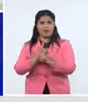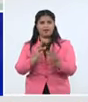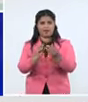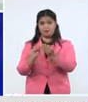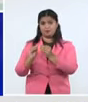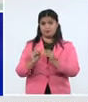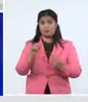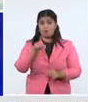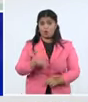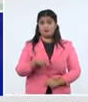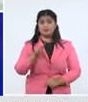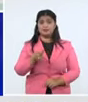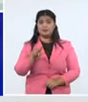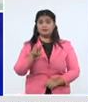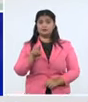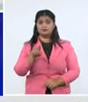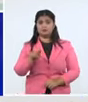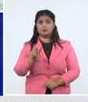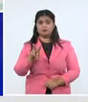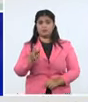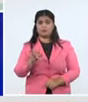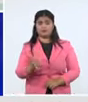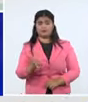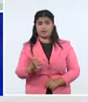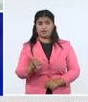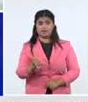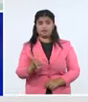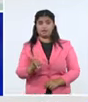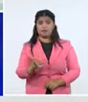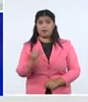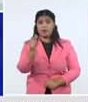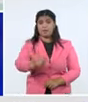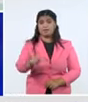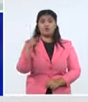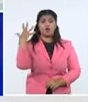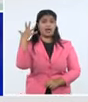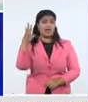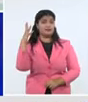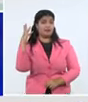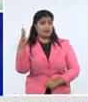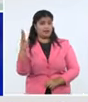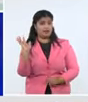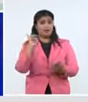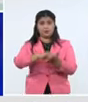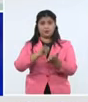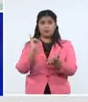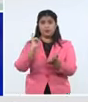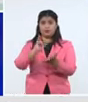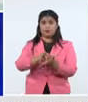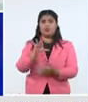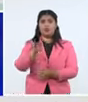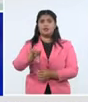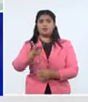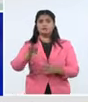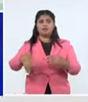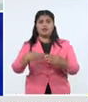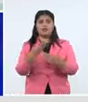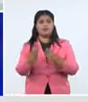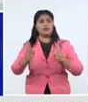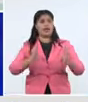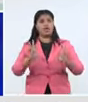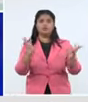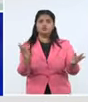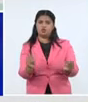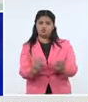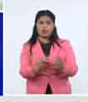126 casos importados en estos últimos 15 días, lo cual evidencia que también disminuye el número